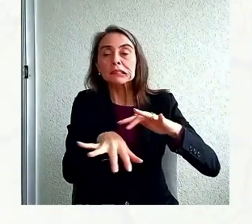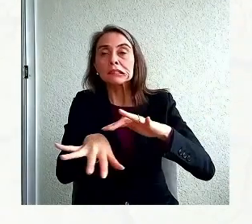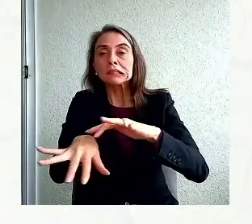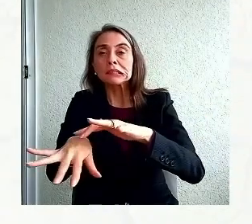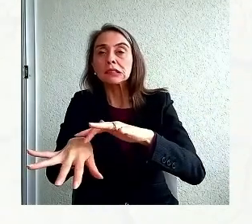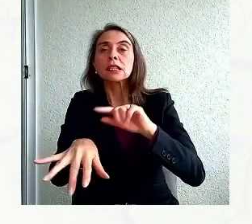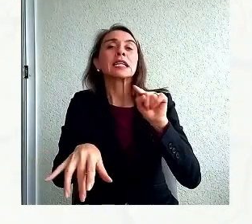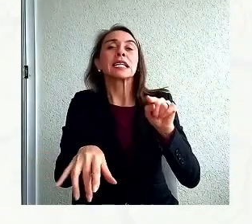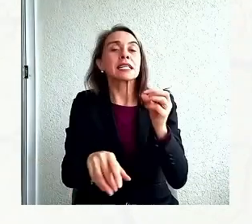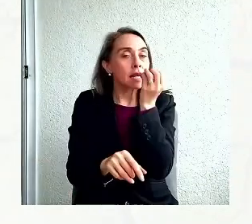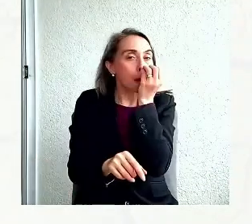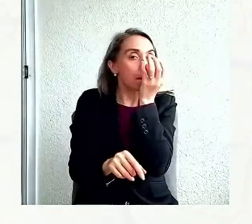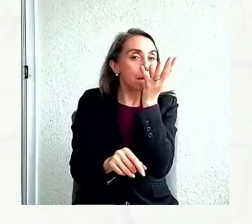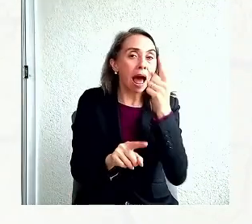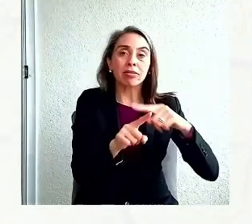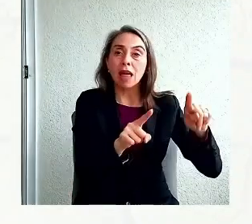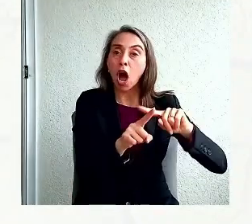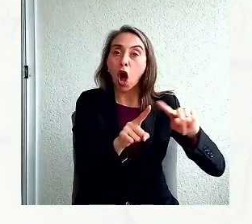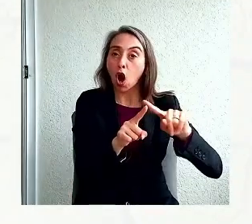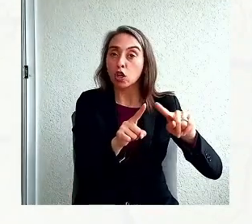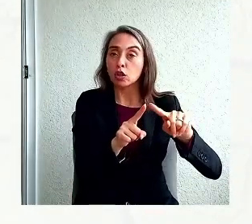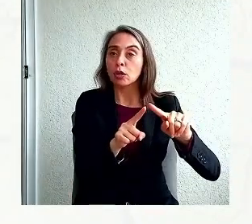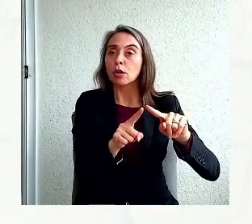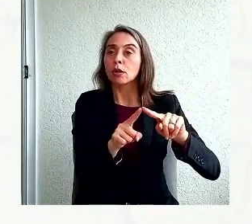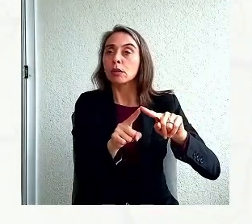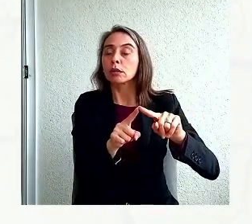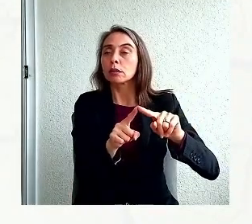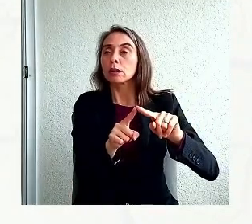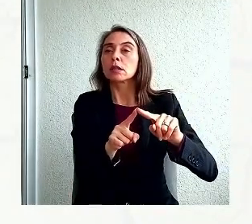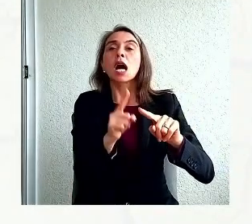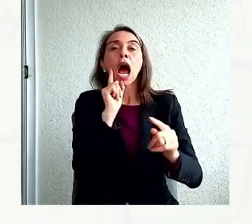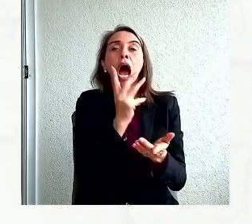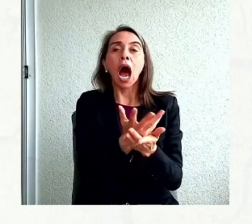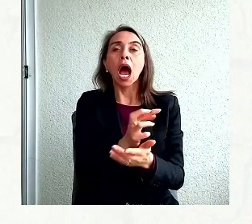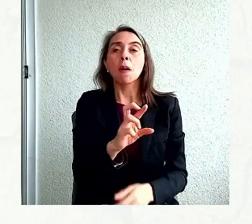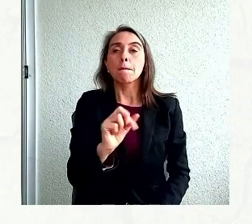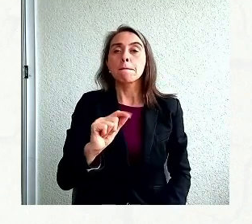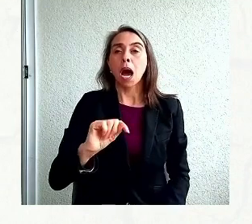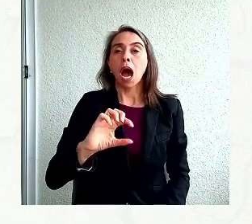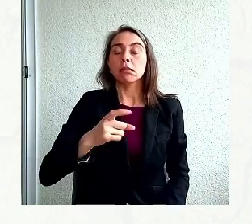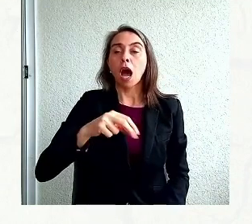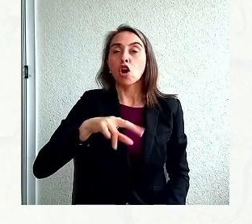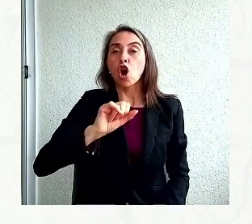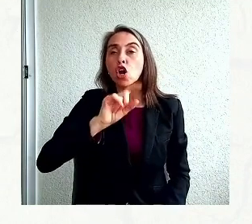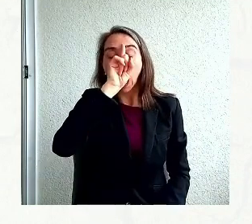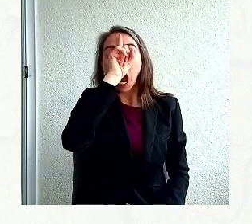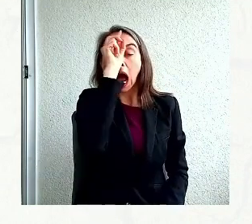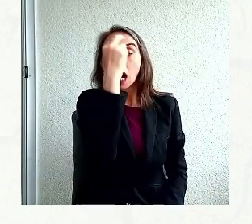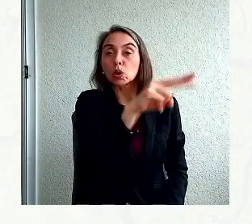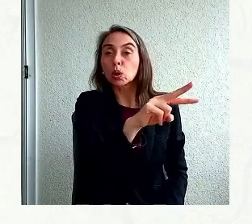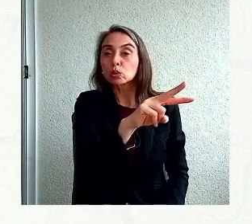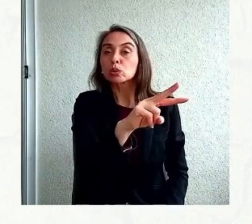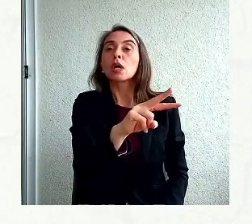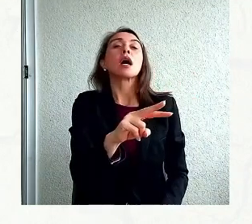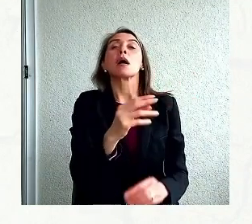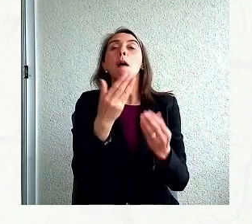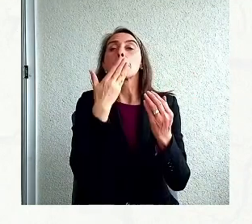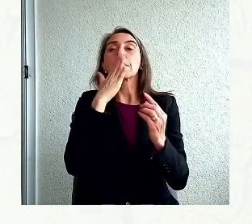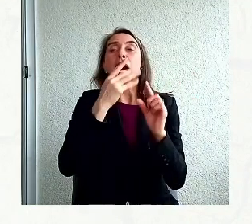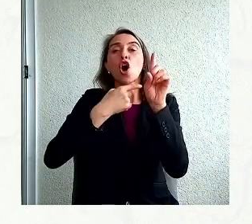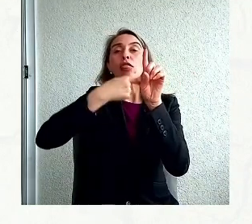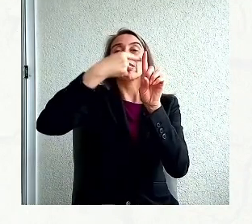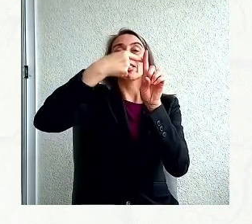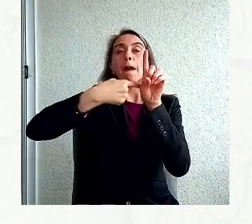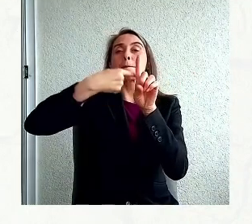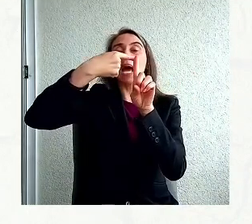la Patagonia, ¿no es cierto?, que están adaptadas a mejores condiciones de temperatura y que sean capaces de ser trasladadas al territorio